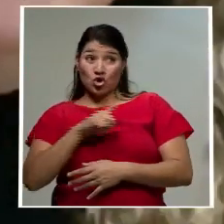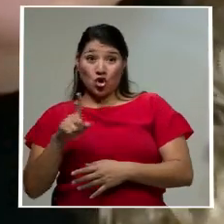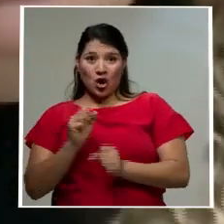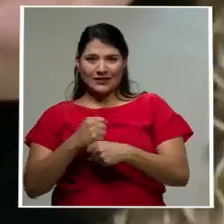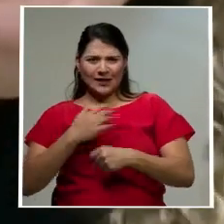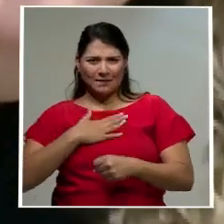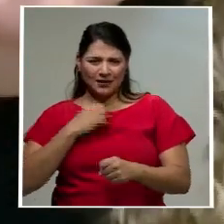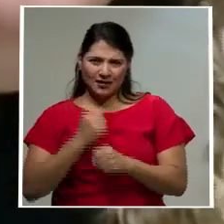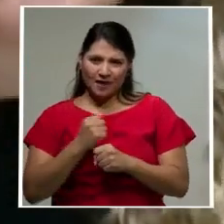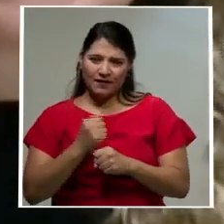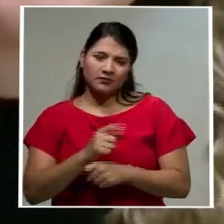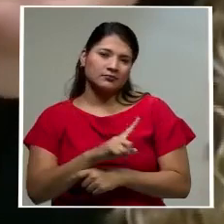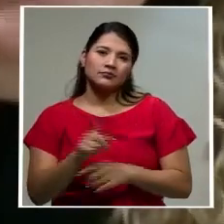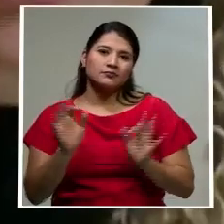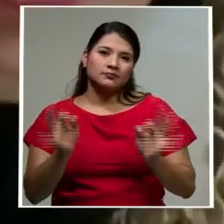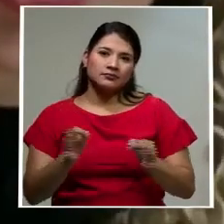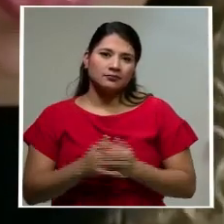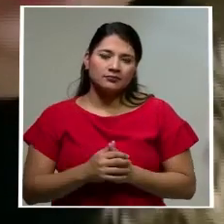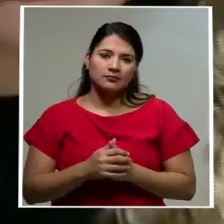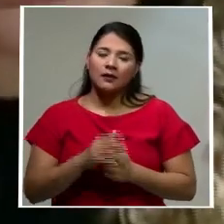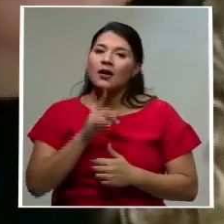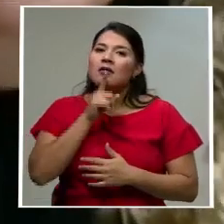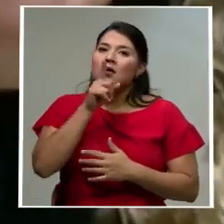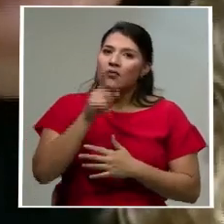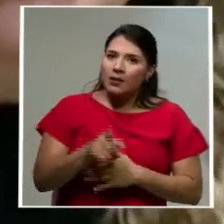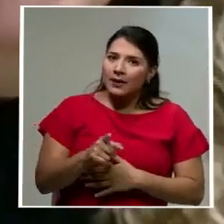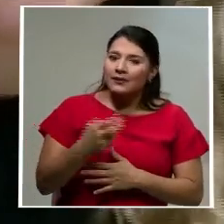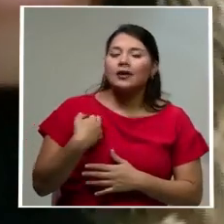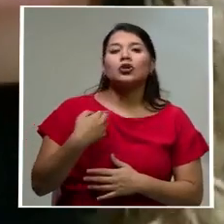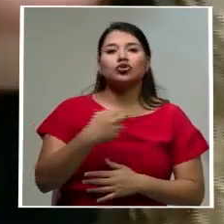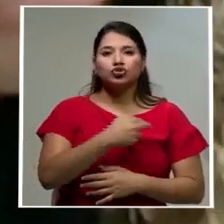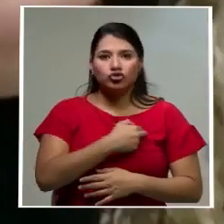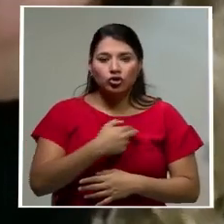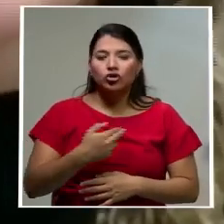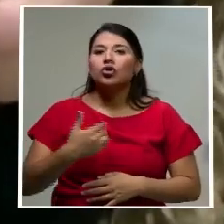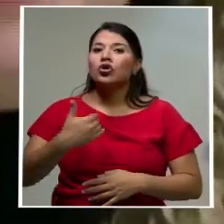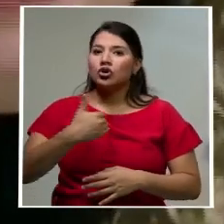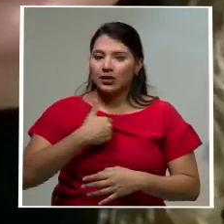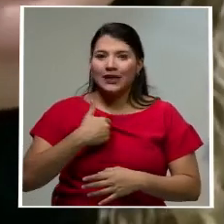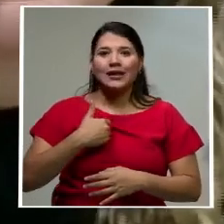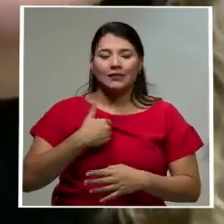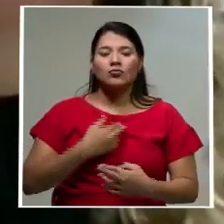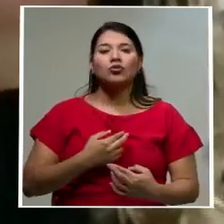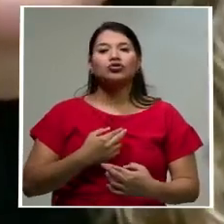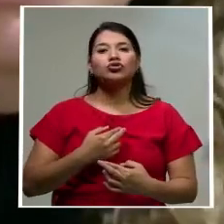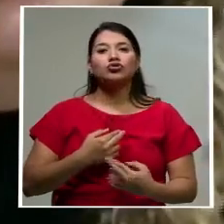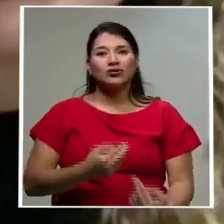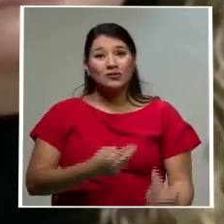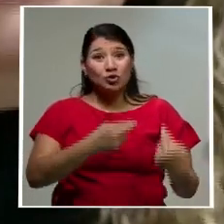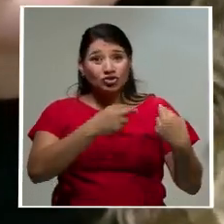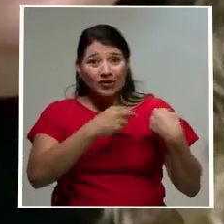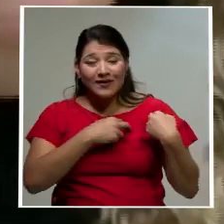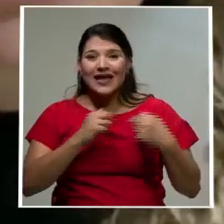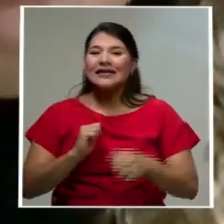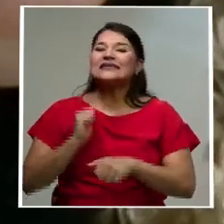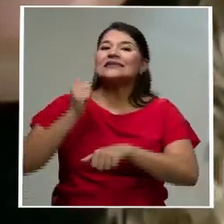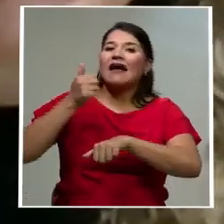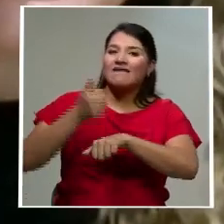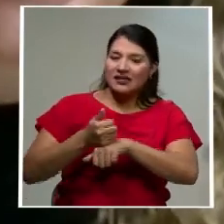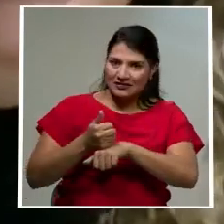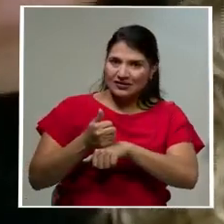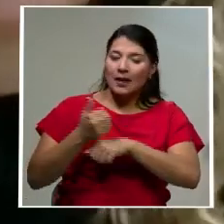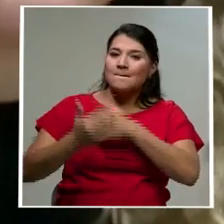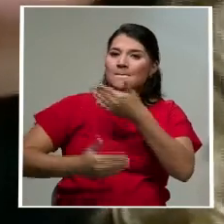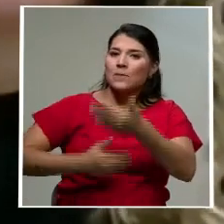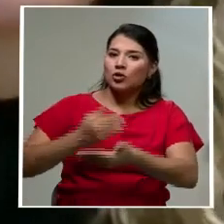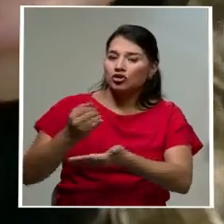de verdad esto tiene que tener, y nosotros tenemos la convicción de sentar un precedente en este país de que la función